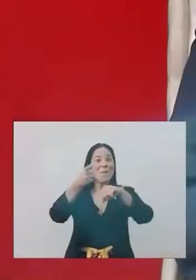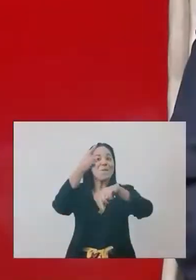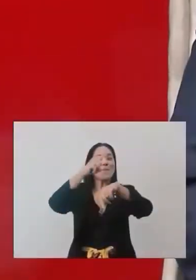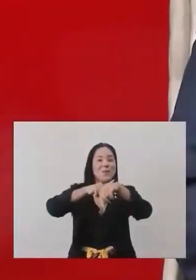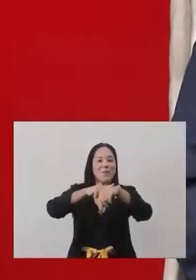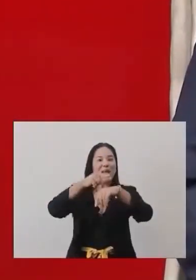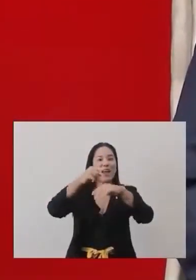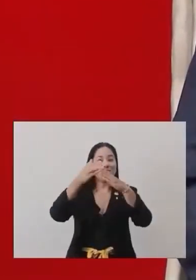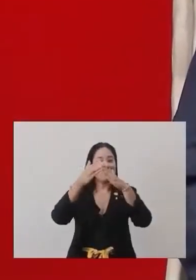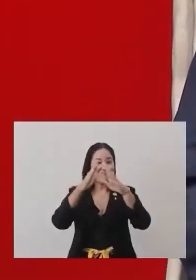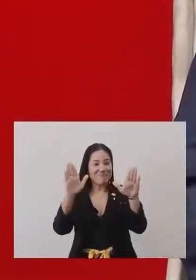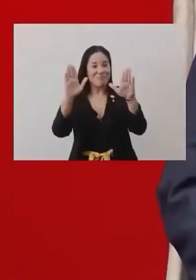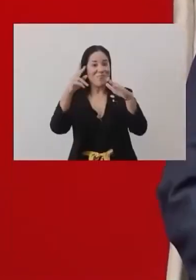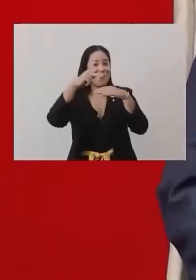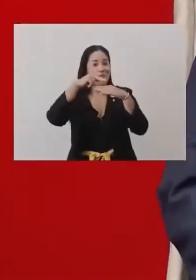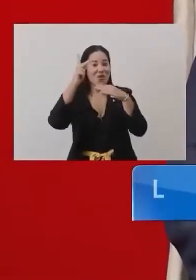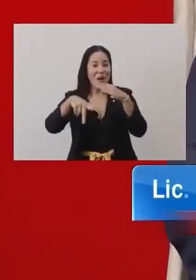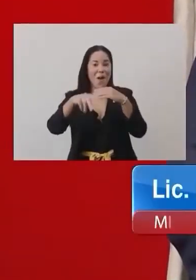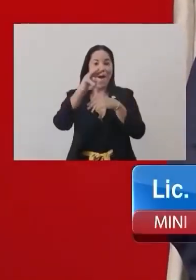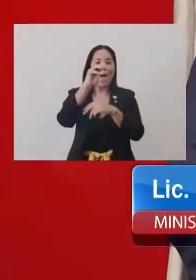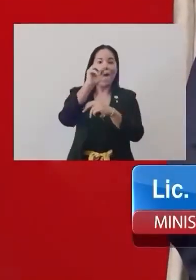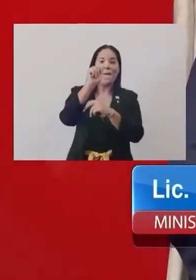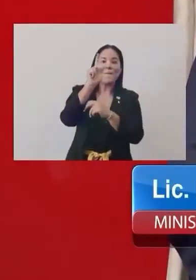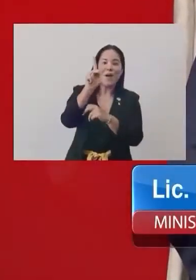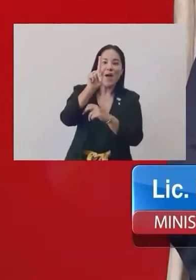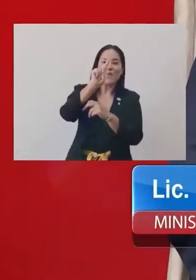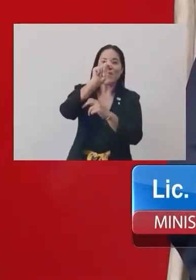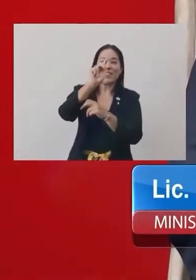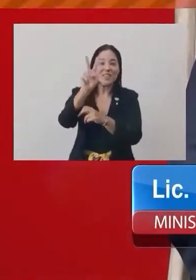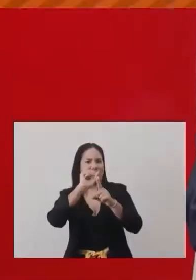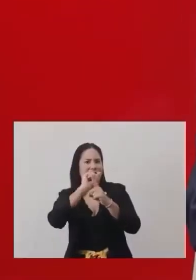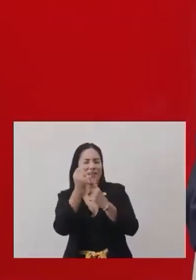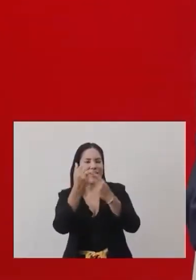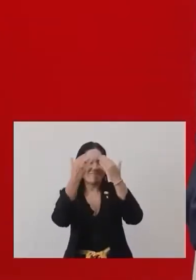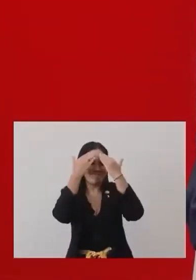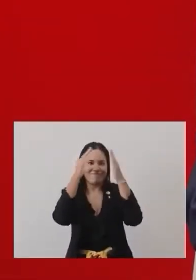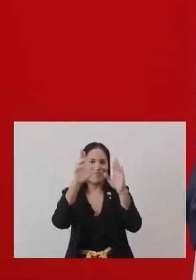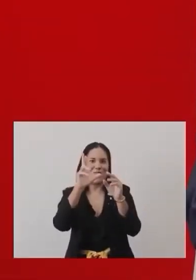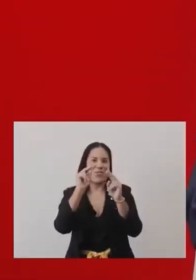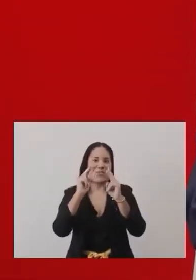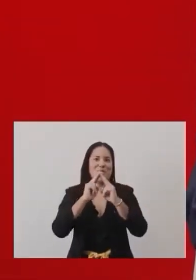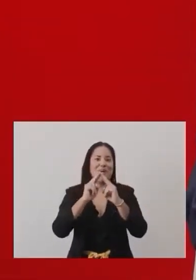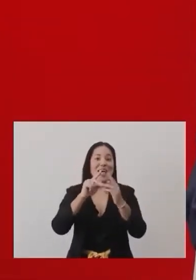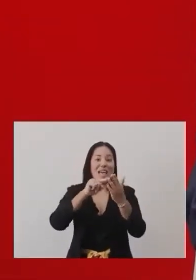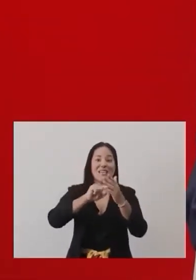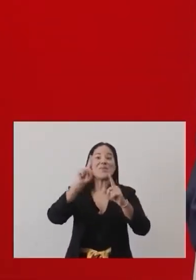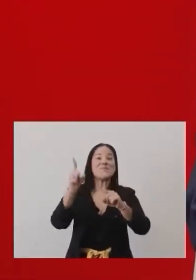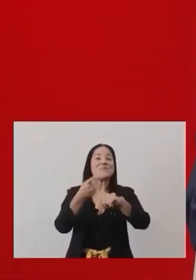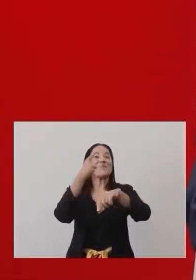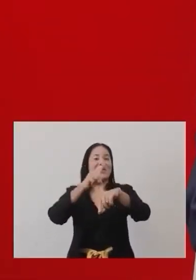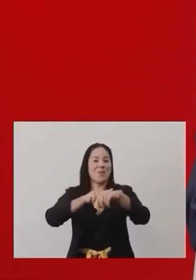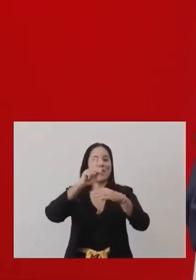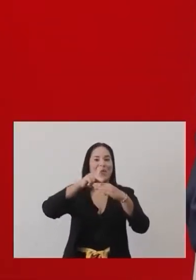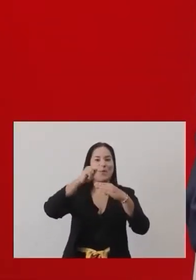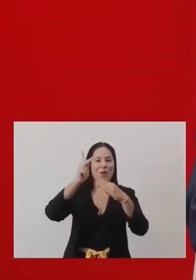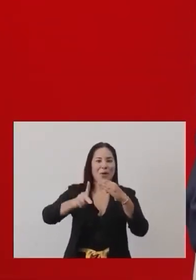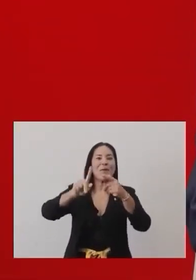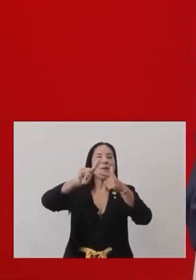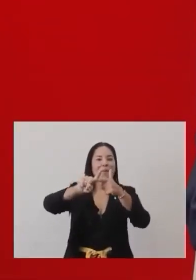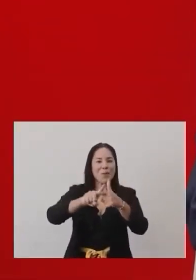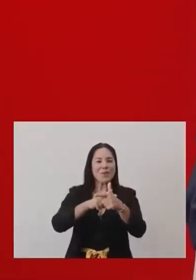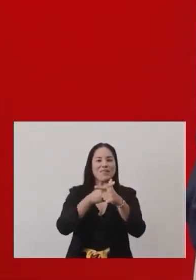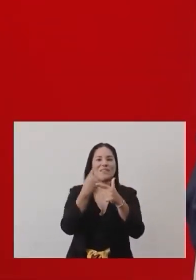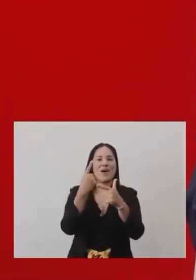primera entrega del programa MAP TV del Ministerio de Administración Pública. Con este primer programa iniciamos